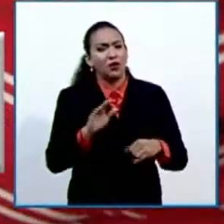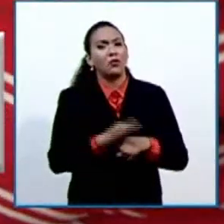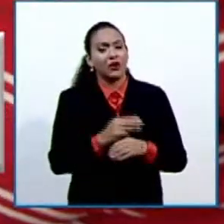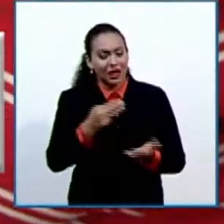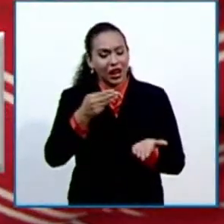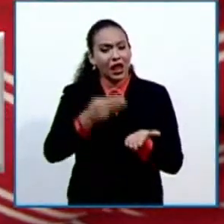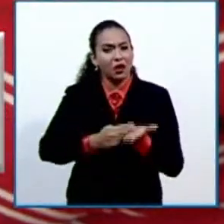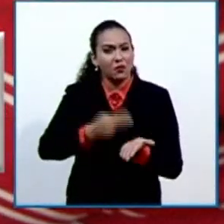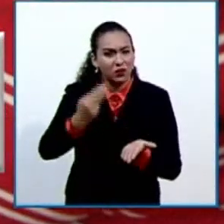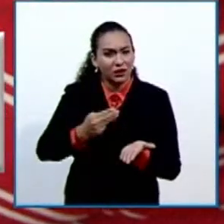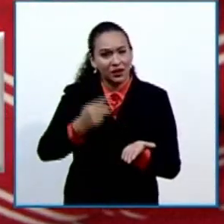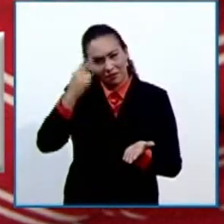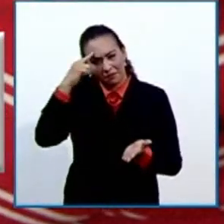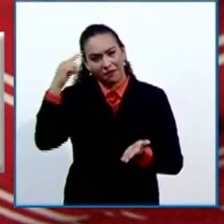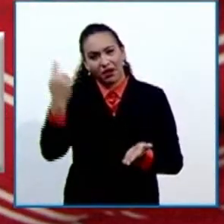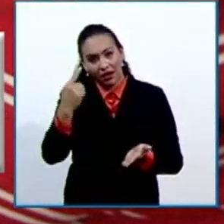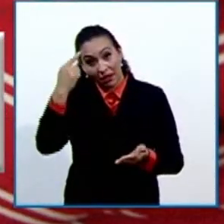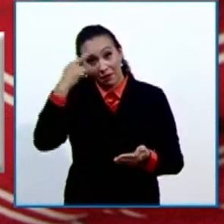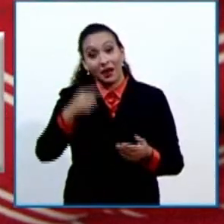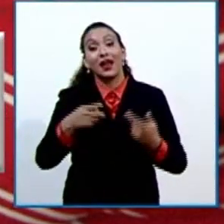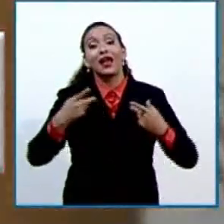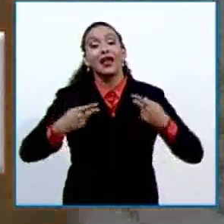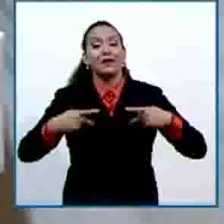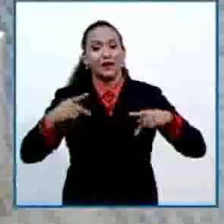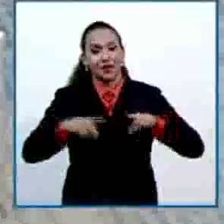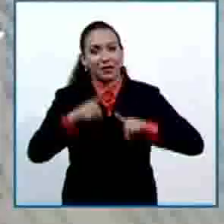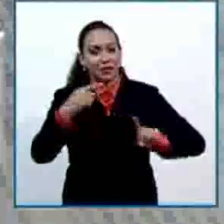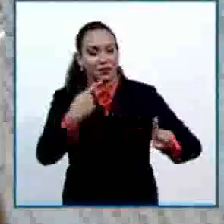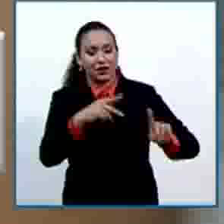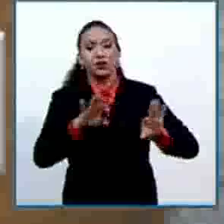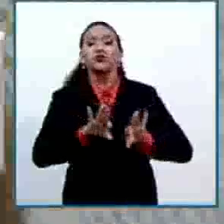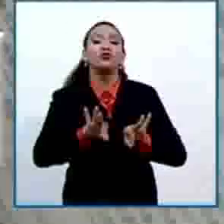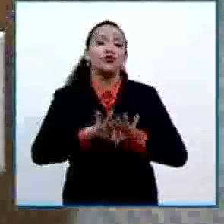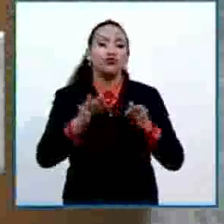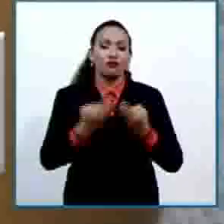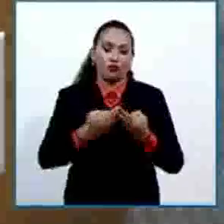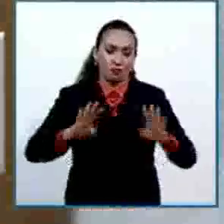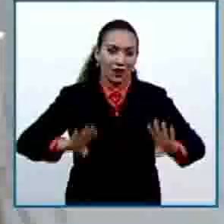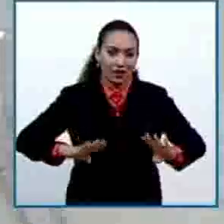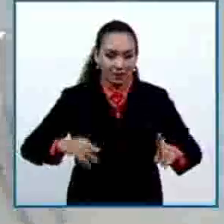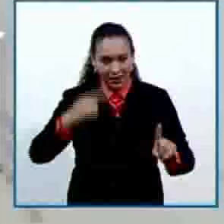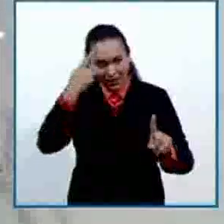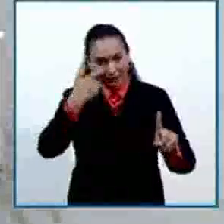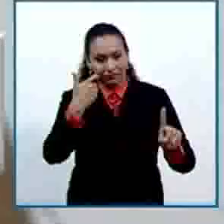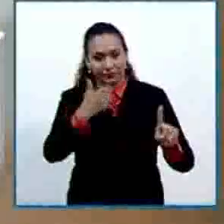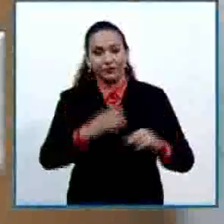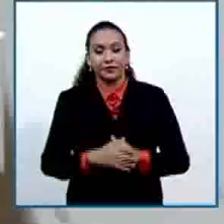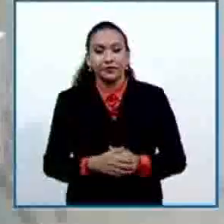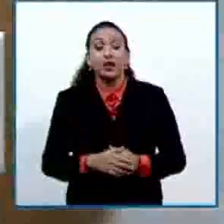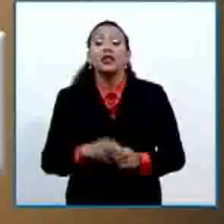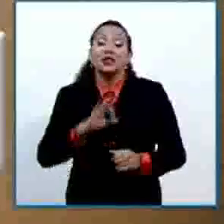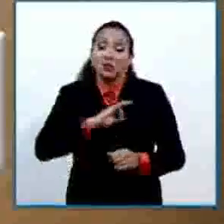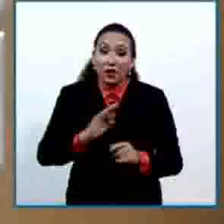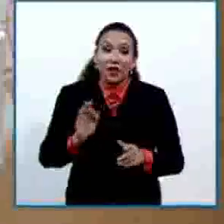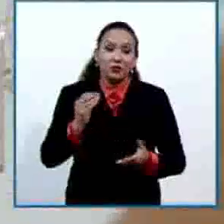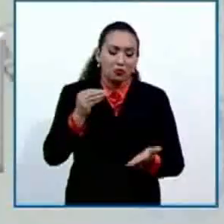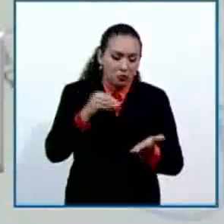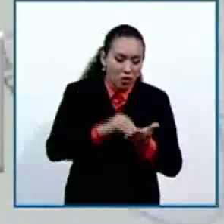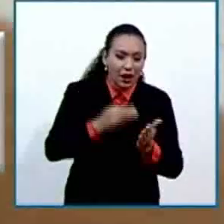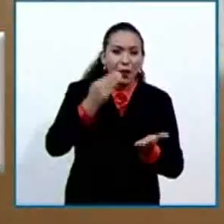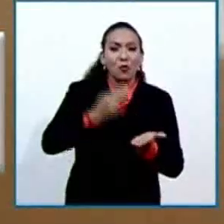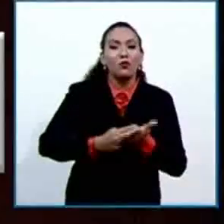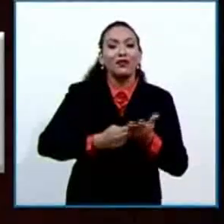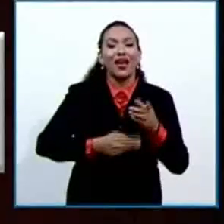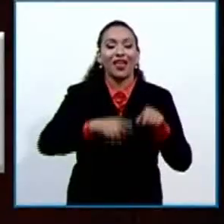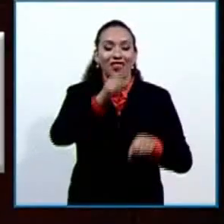multa guarda proporción con la conducta infractora y la autoridad sancionadora puede individualizar las multas respectivas con